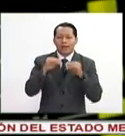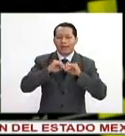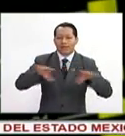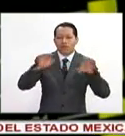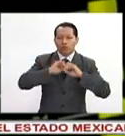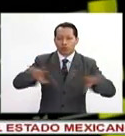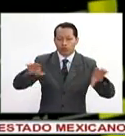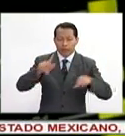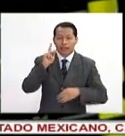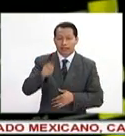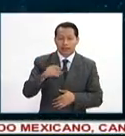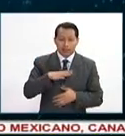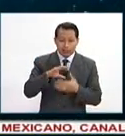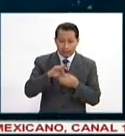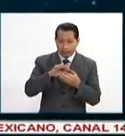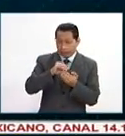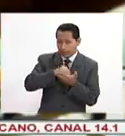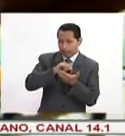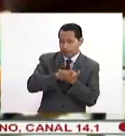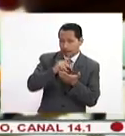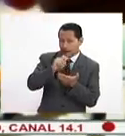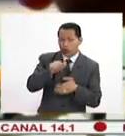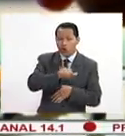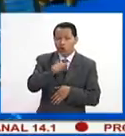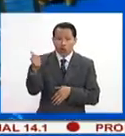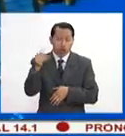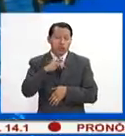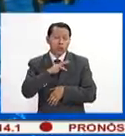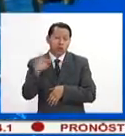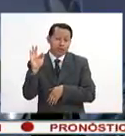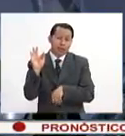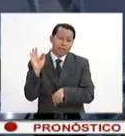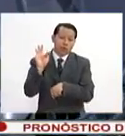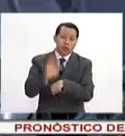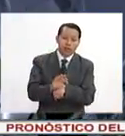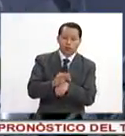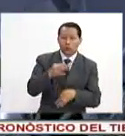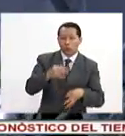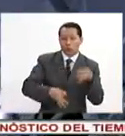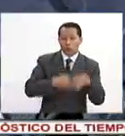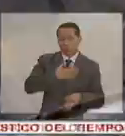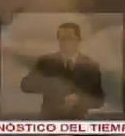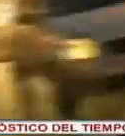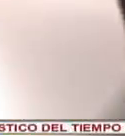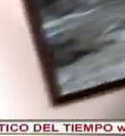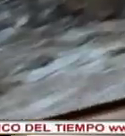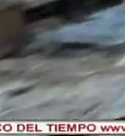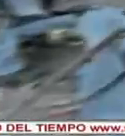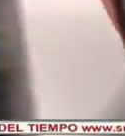difusión. Este caso sienta precedentes para que otros medios puedan obtener la protección de la justicia en el mismo tema.